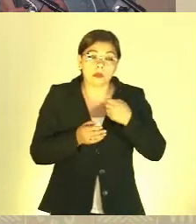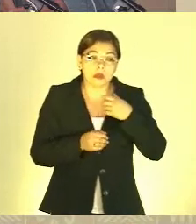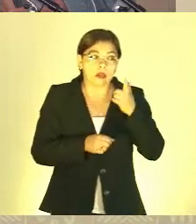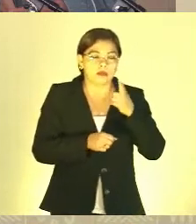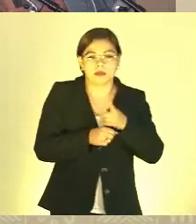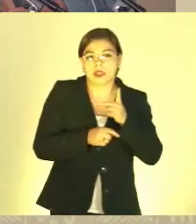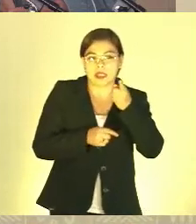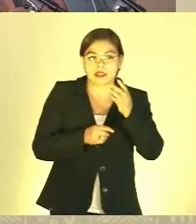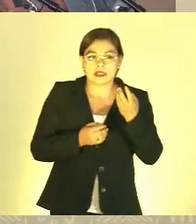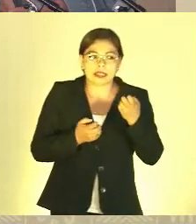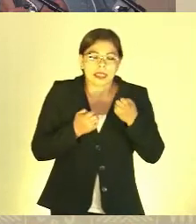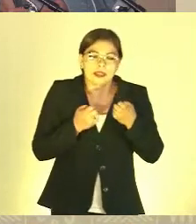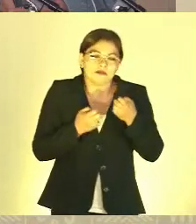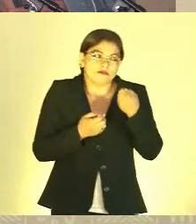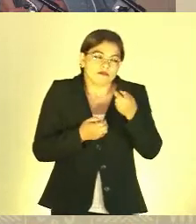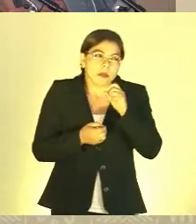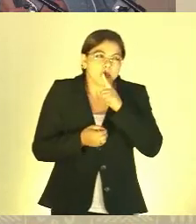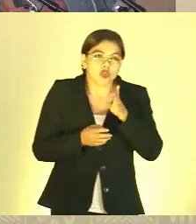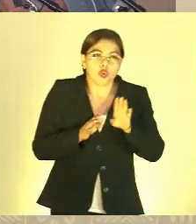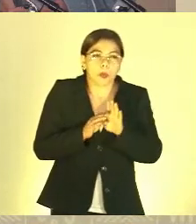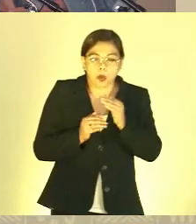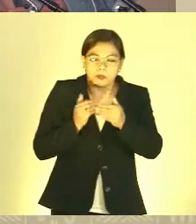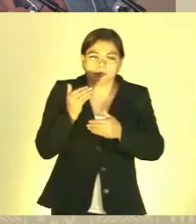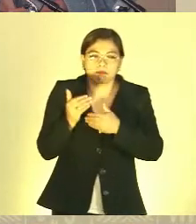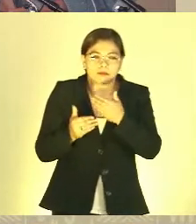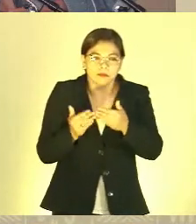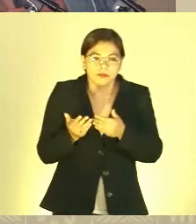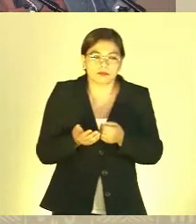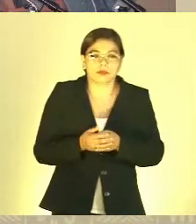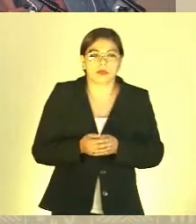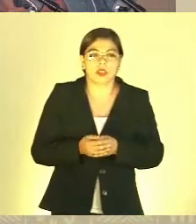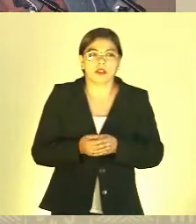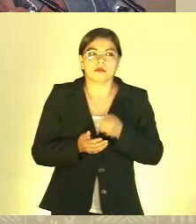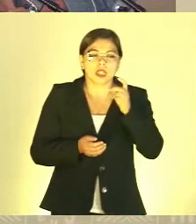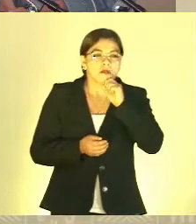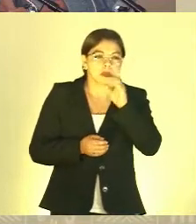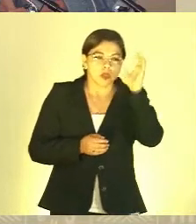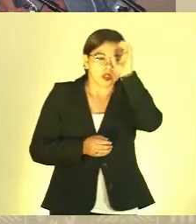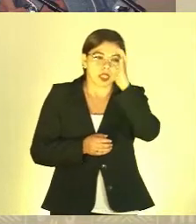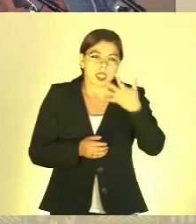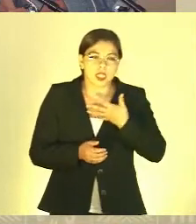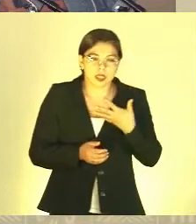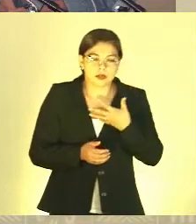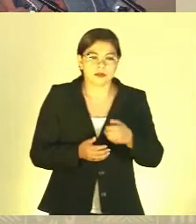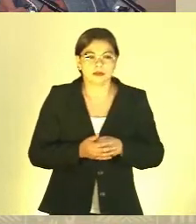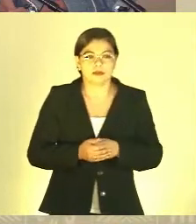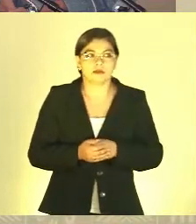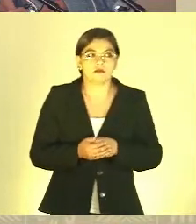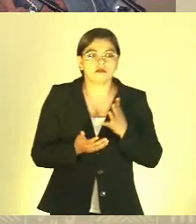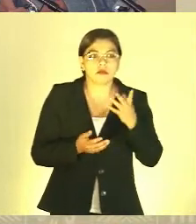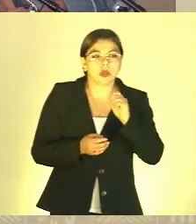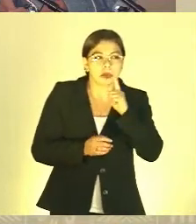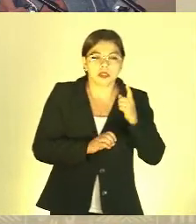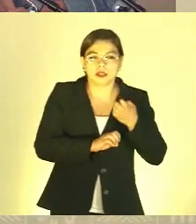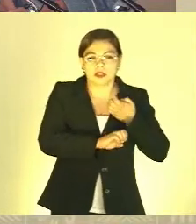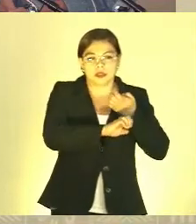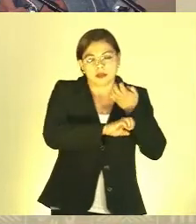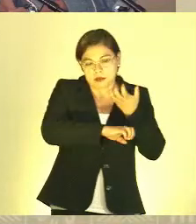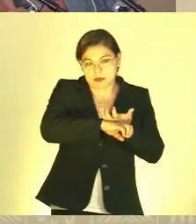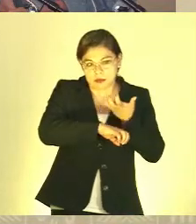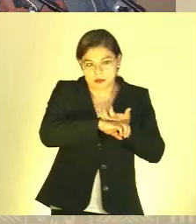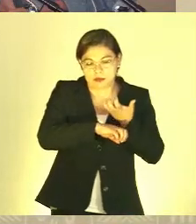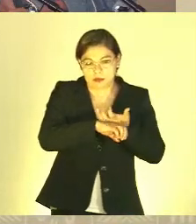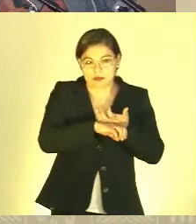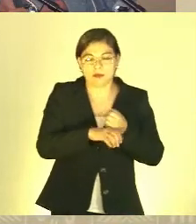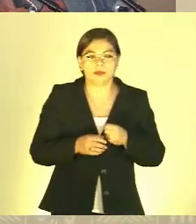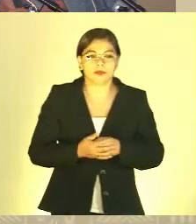todas estas ventajas, ¿no?, científicas que tenía, son los Estados Unidos. Entonces